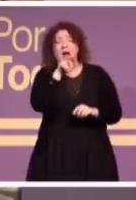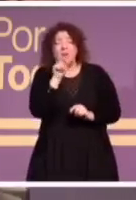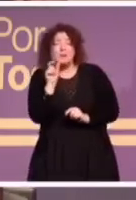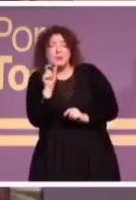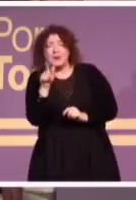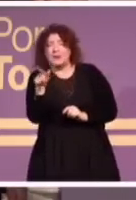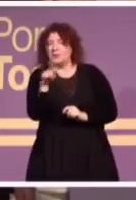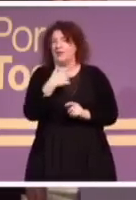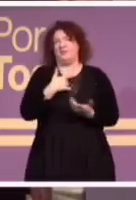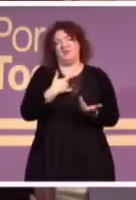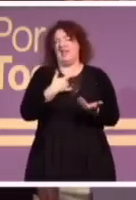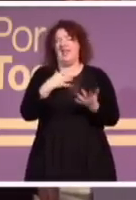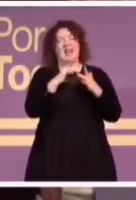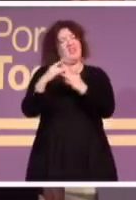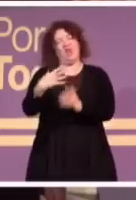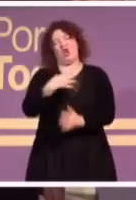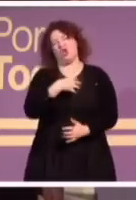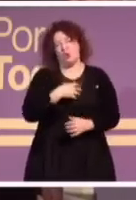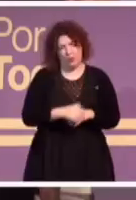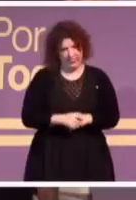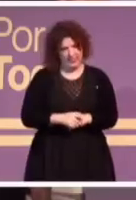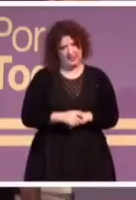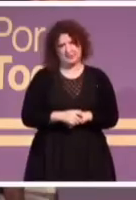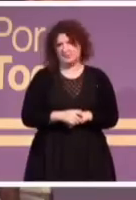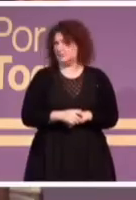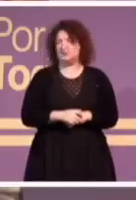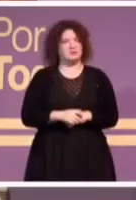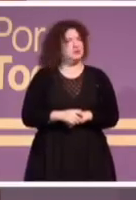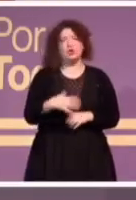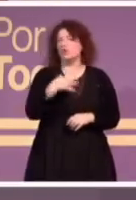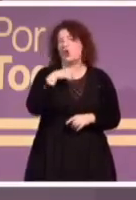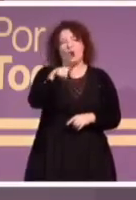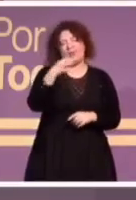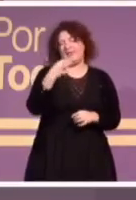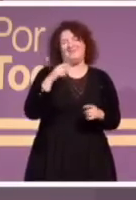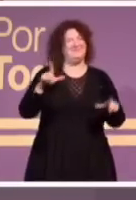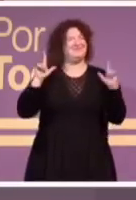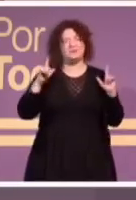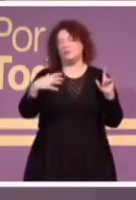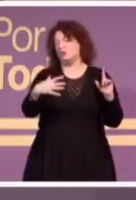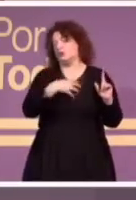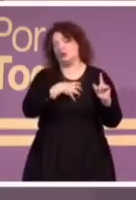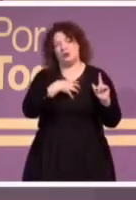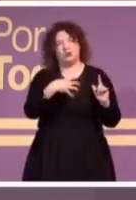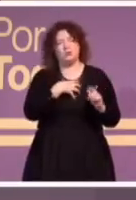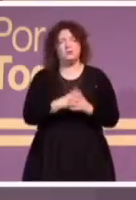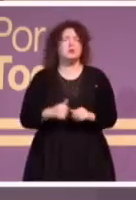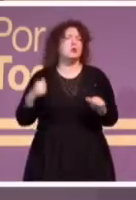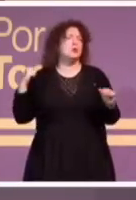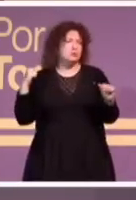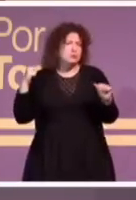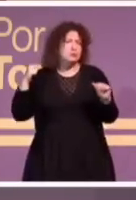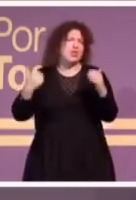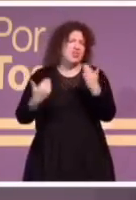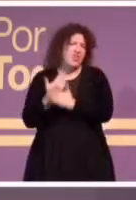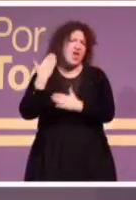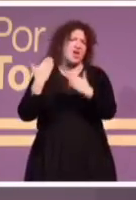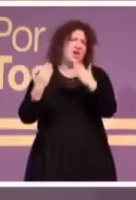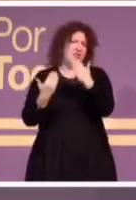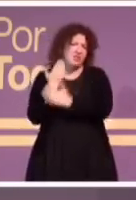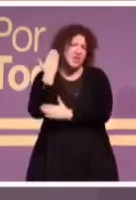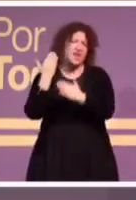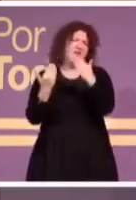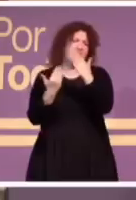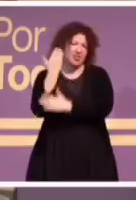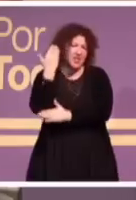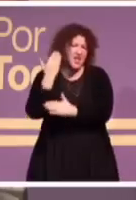no tienes liderazgo, que no puedes estar ahí. Y durante muchos días y desde muchos